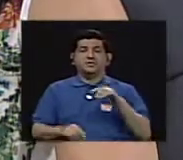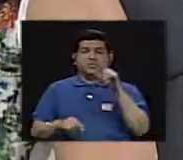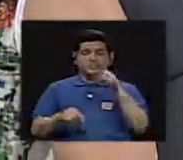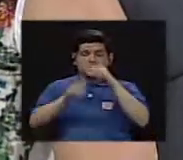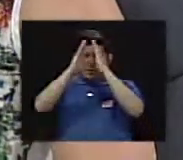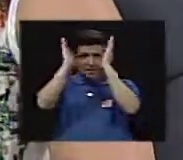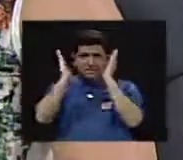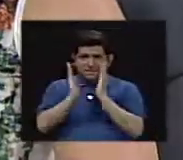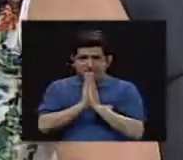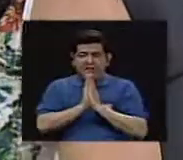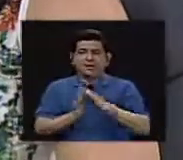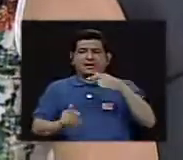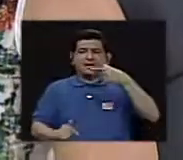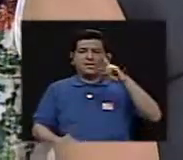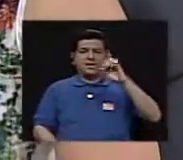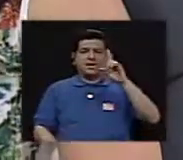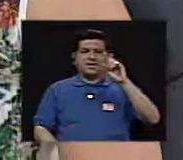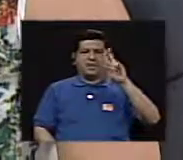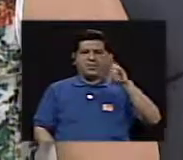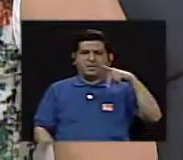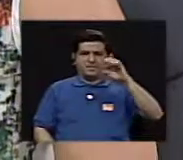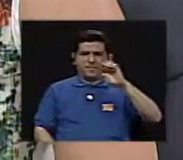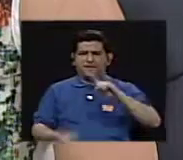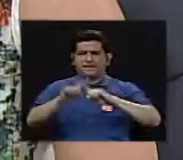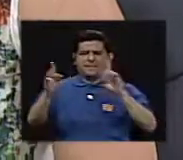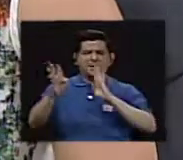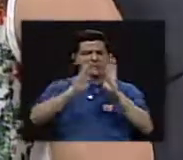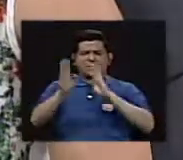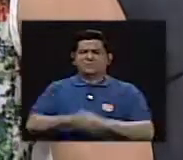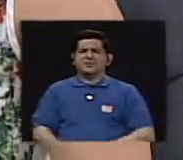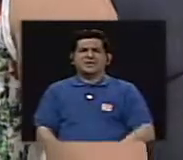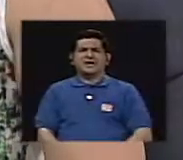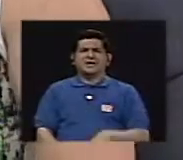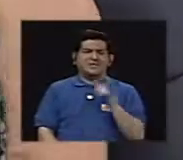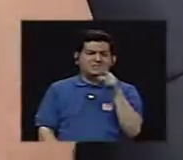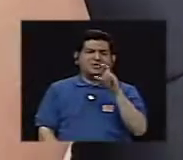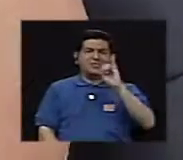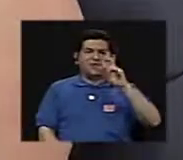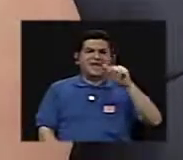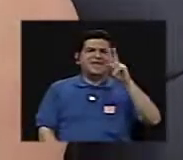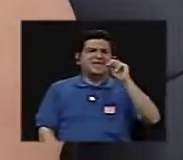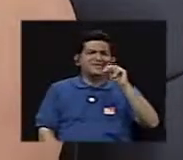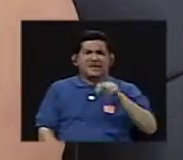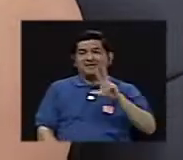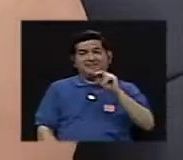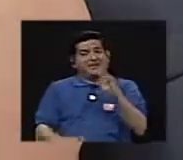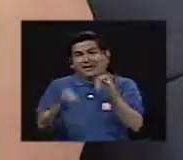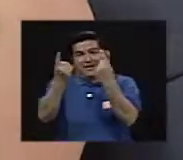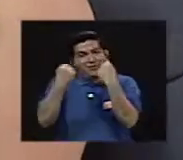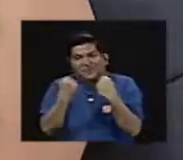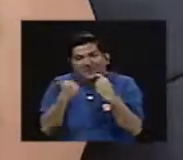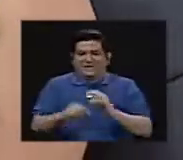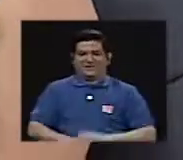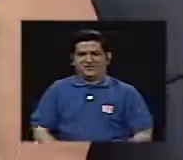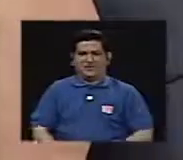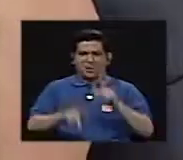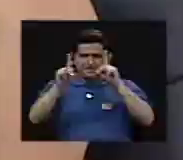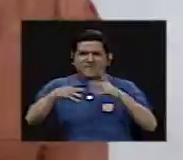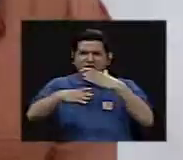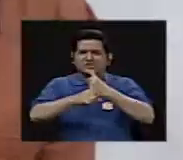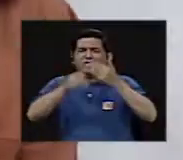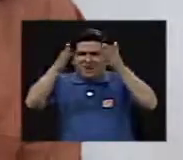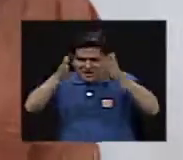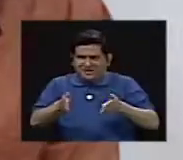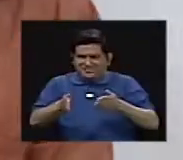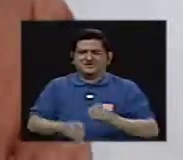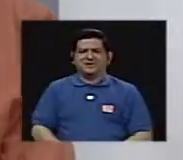del equipo, del guión y demás, pero tal vez casi no hemos mencionado a Iván. Entonces hablemos de Iván. Porque no vino. Bueno, de claro, Iván como el realizador.